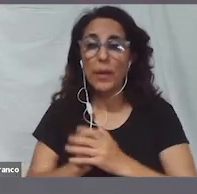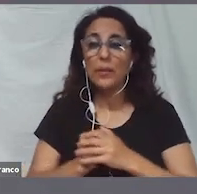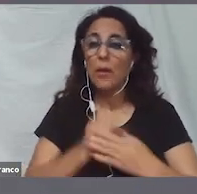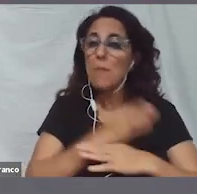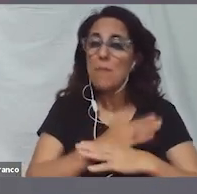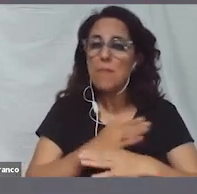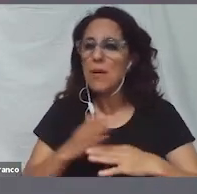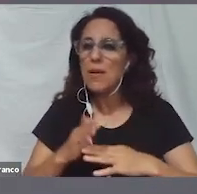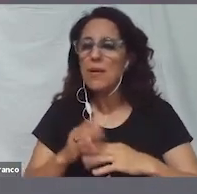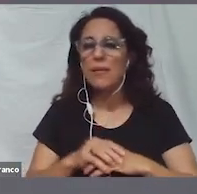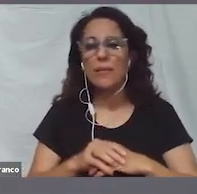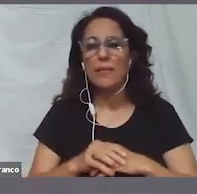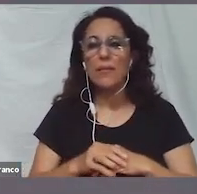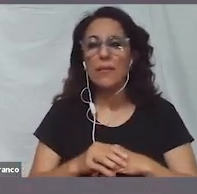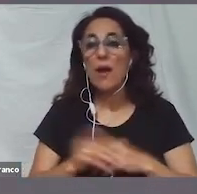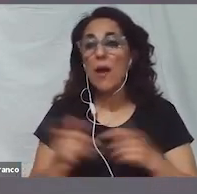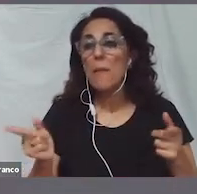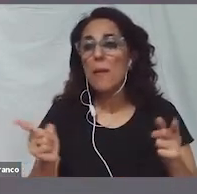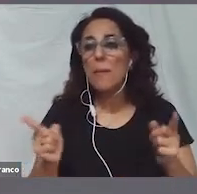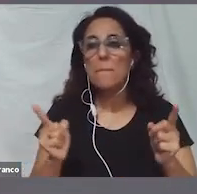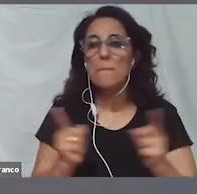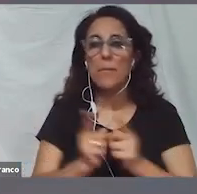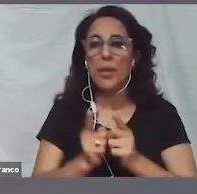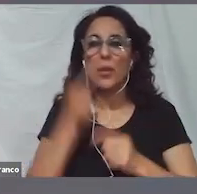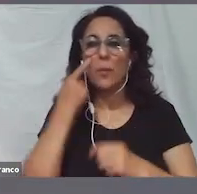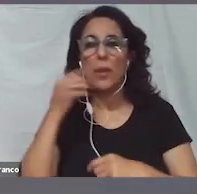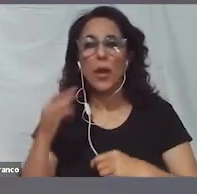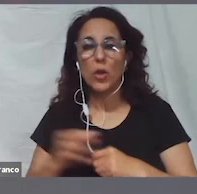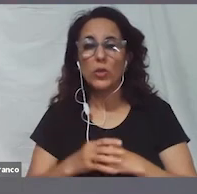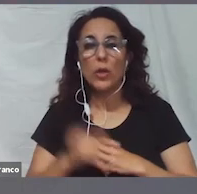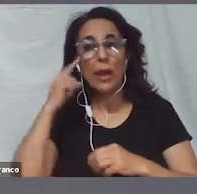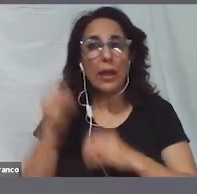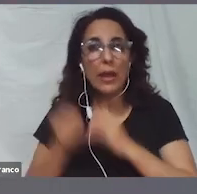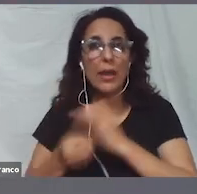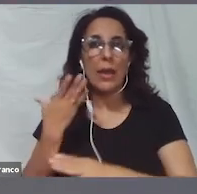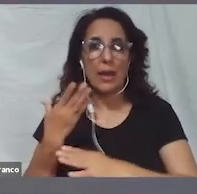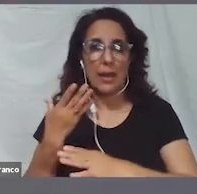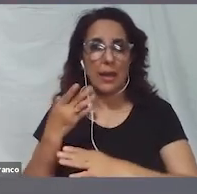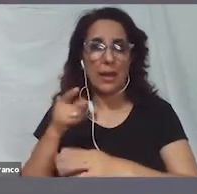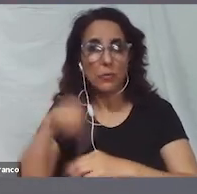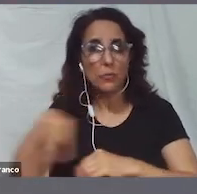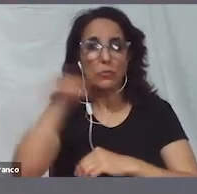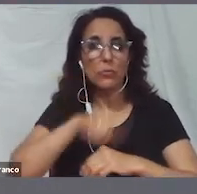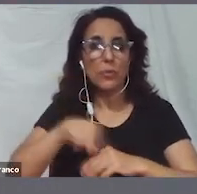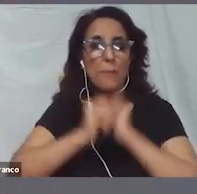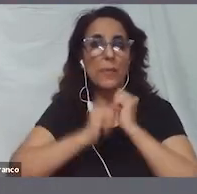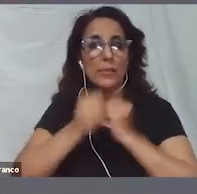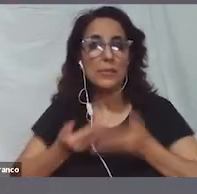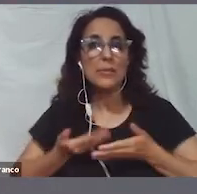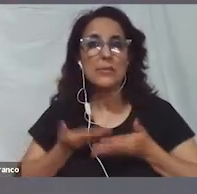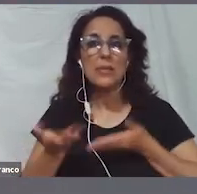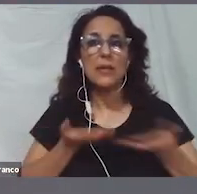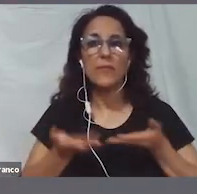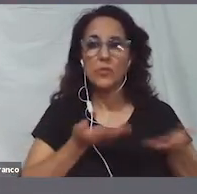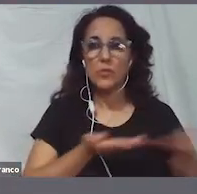llevan a más largo, una visión a más largo plazo, de repente incluso pueden quizás crear su propia empresa que se dedica a hacer este tipo de servicios.